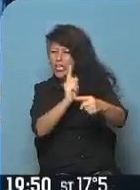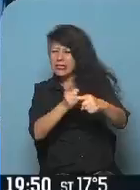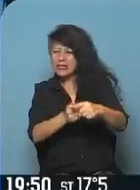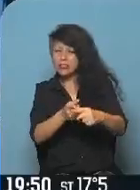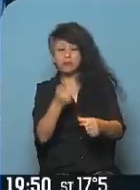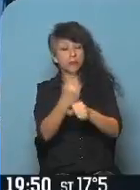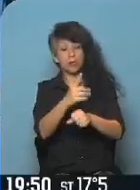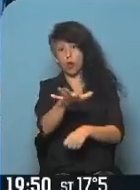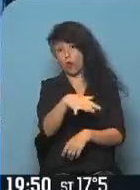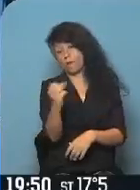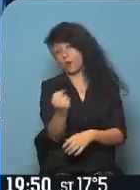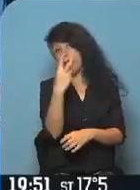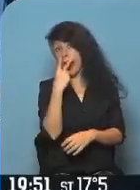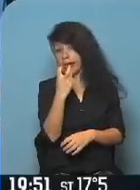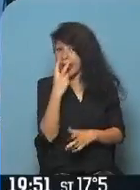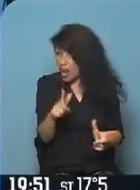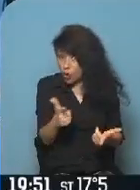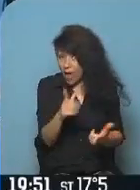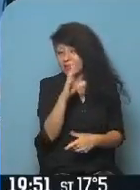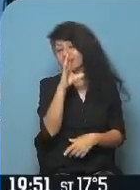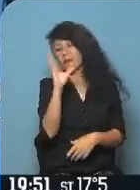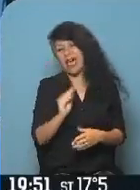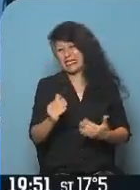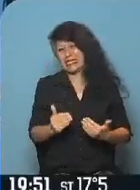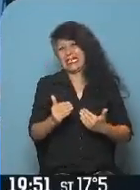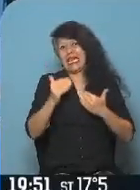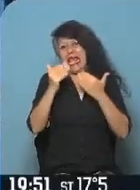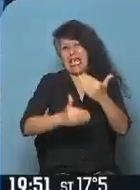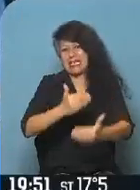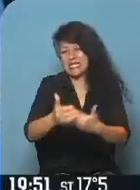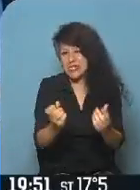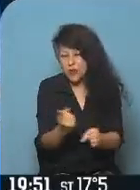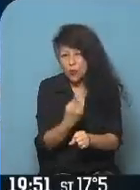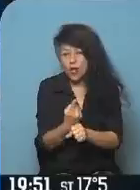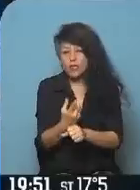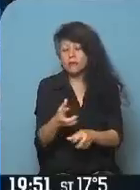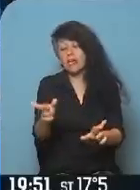Sin energía ningún país puede crecer. Y afortunadamente